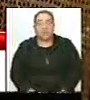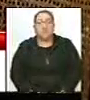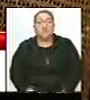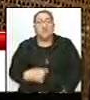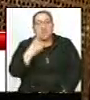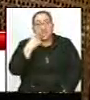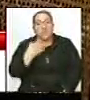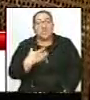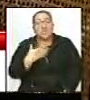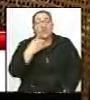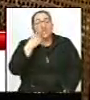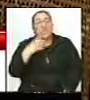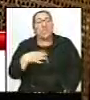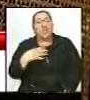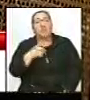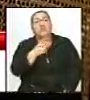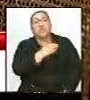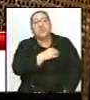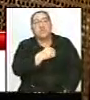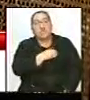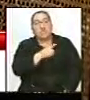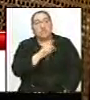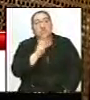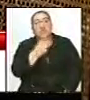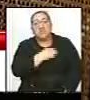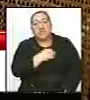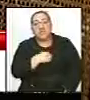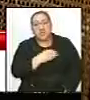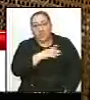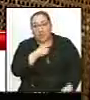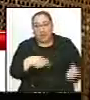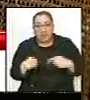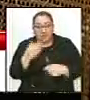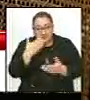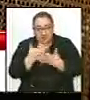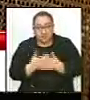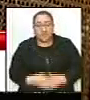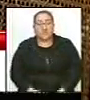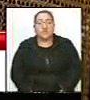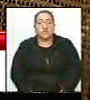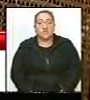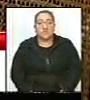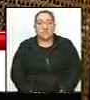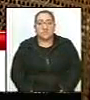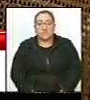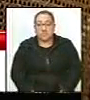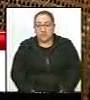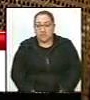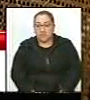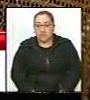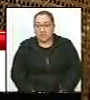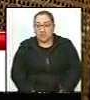ministro Raúl Pérez y a los dos viceministros. Presidente,